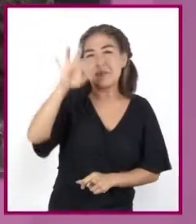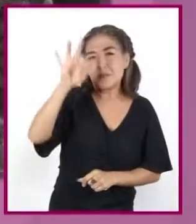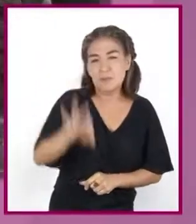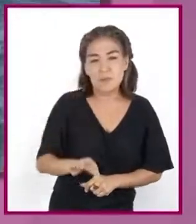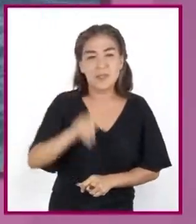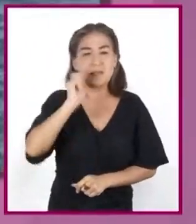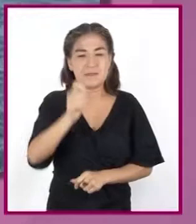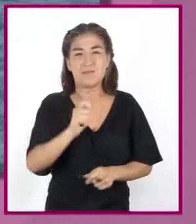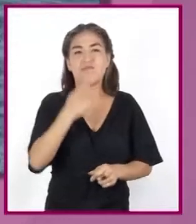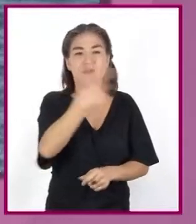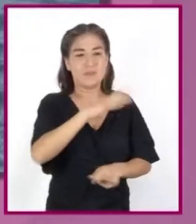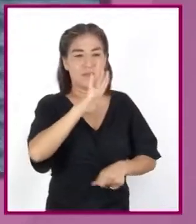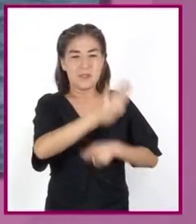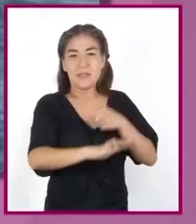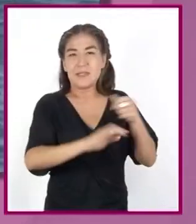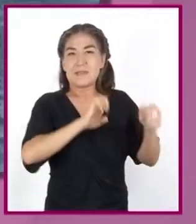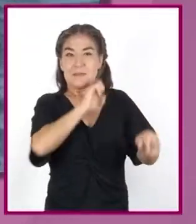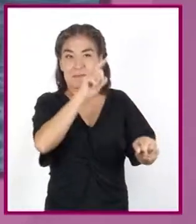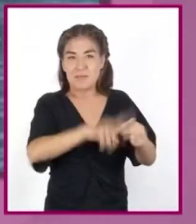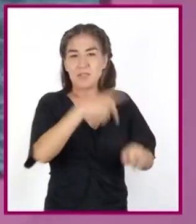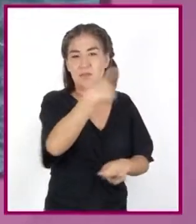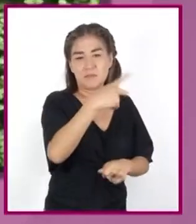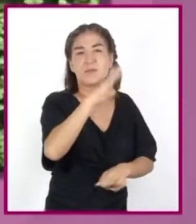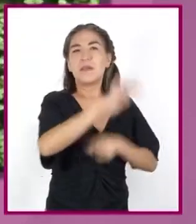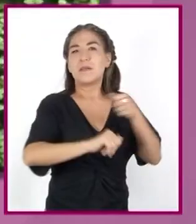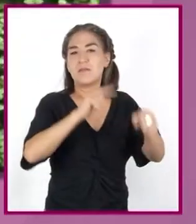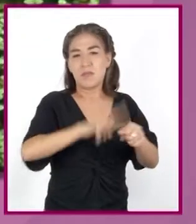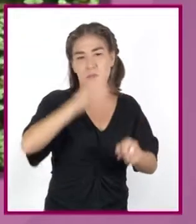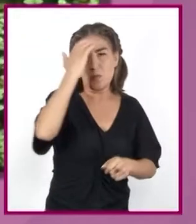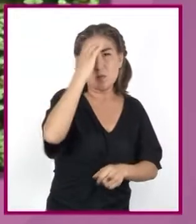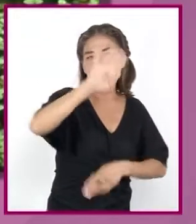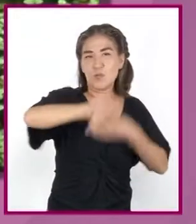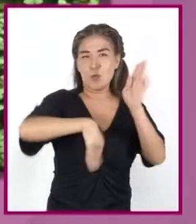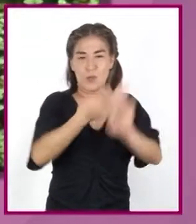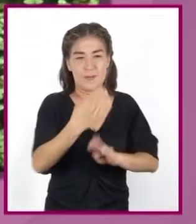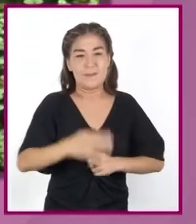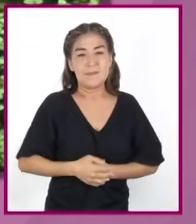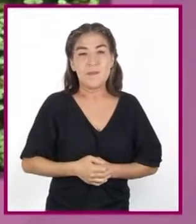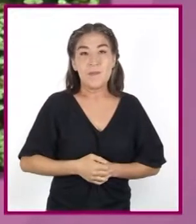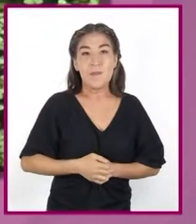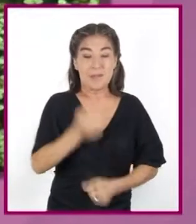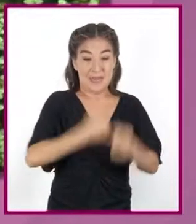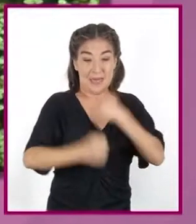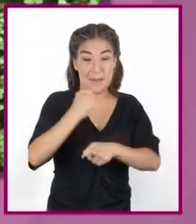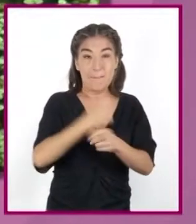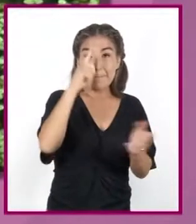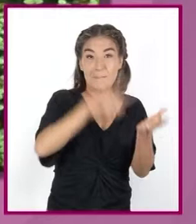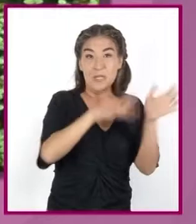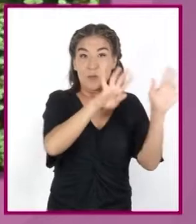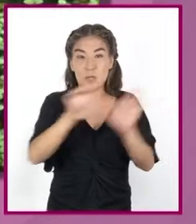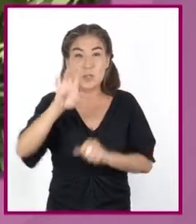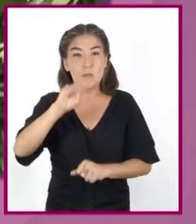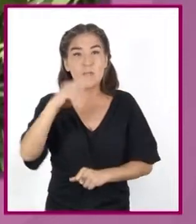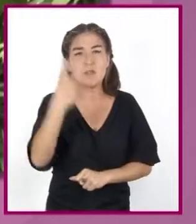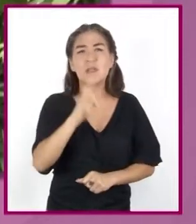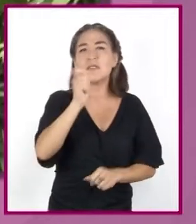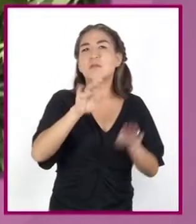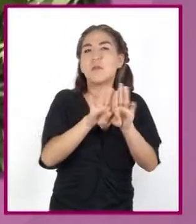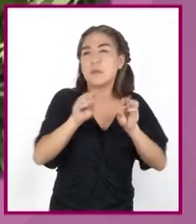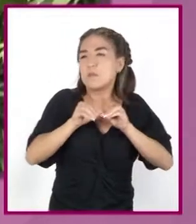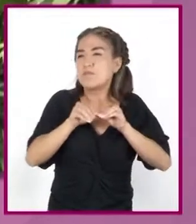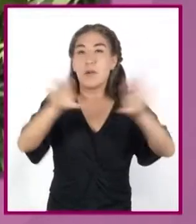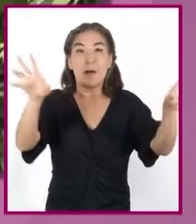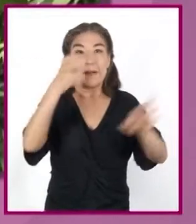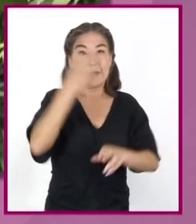de las especies conocidas en el mundo. El año 1992 fue un hito ambiental tanto